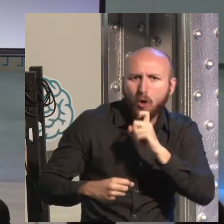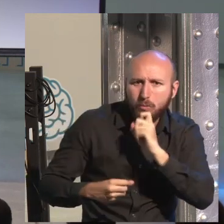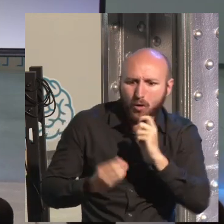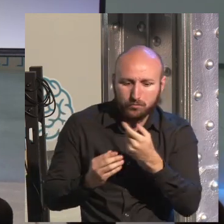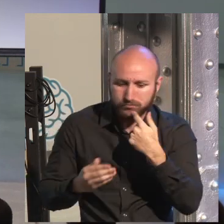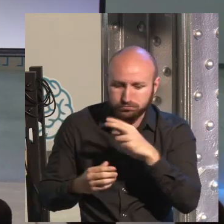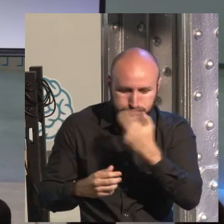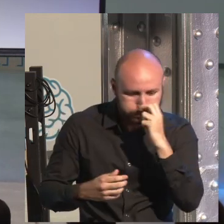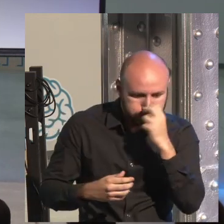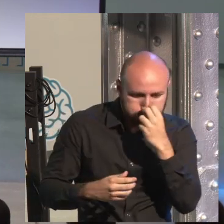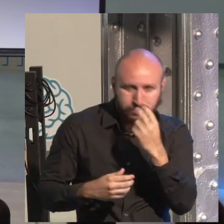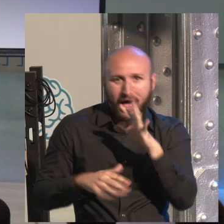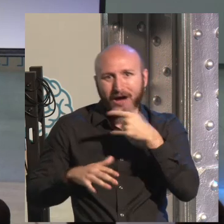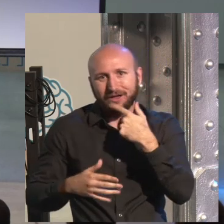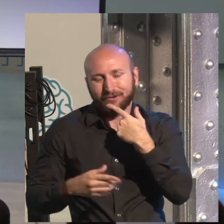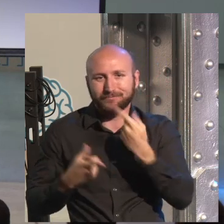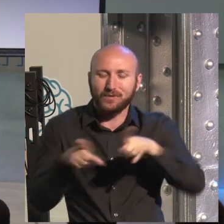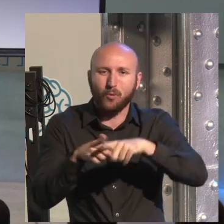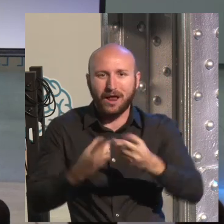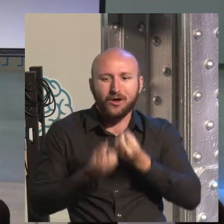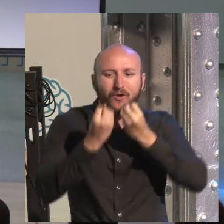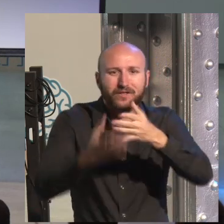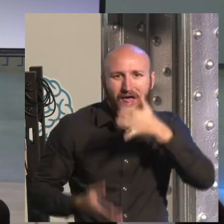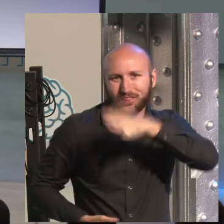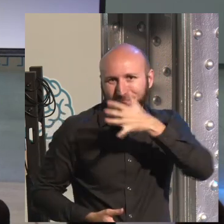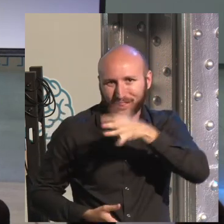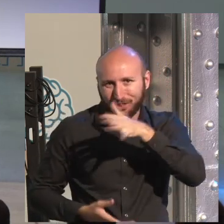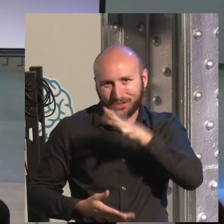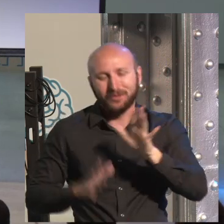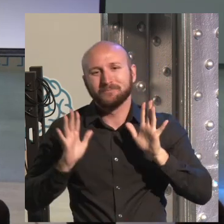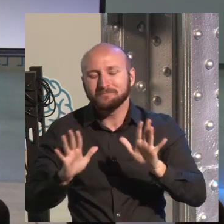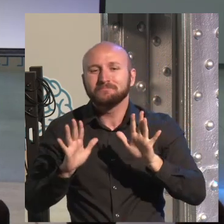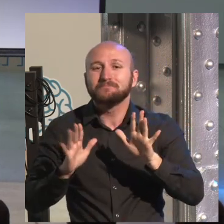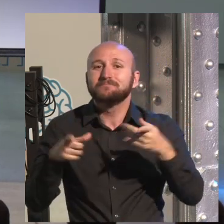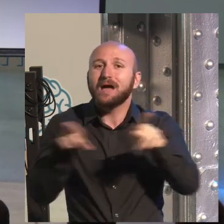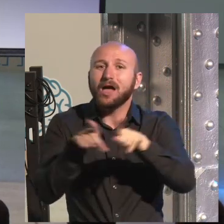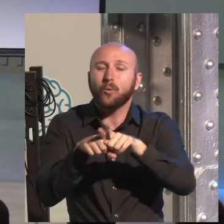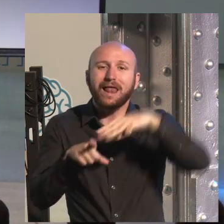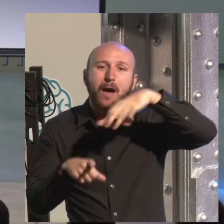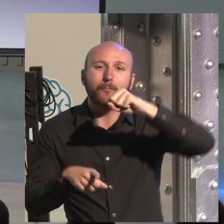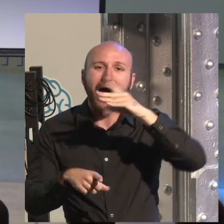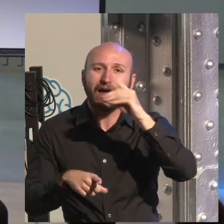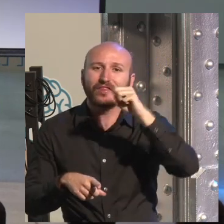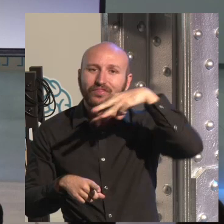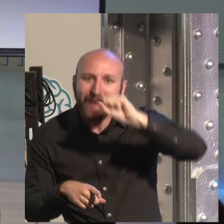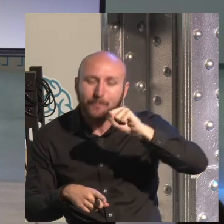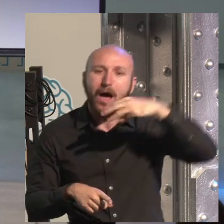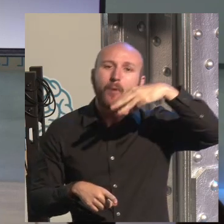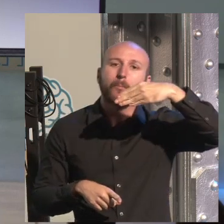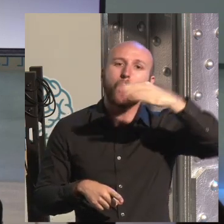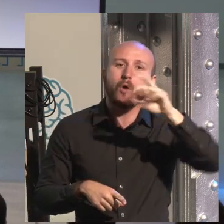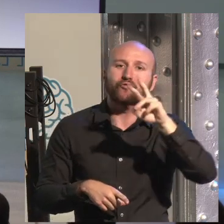a hacer un spoiler, no os voy a decir cómo acaba, pero lo mismo se podría hacer de Madame Bovary. ¿Por qué nos interesa Madame